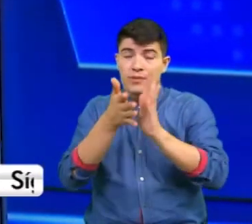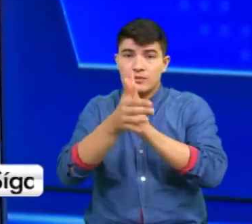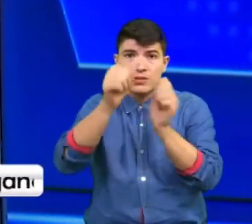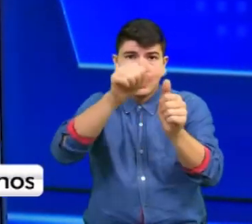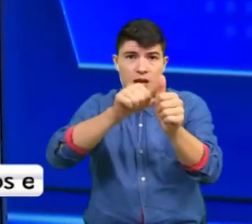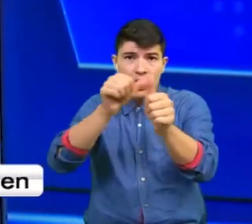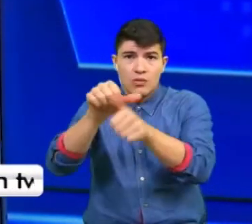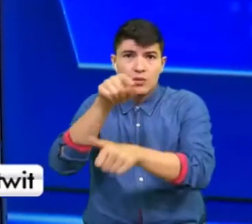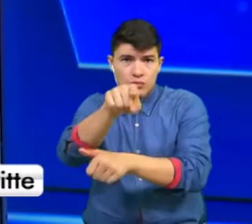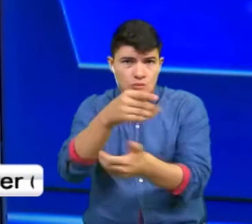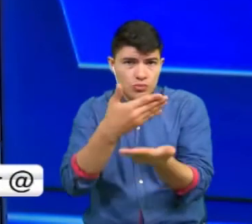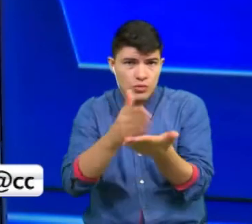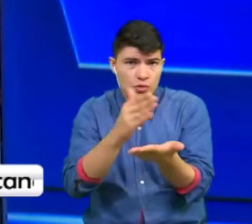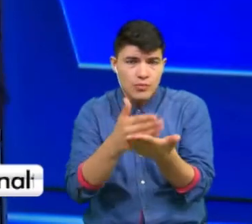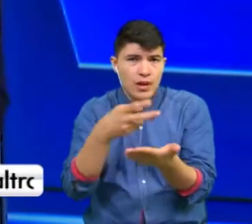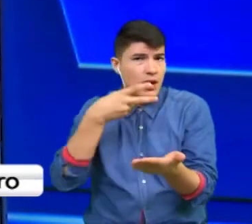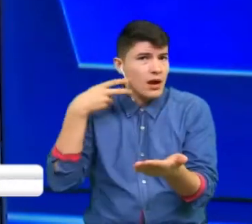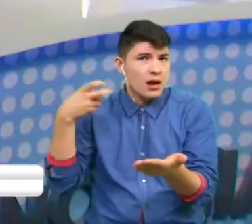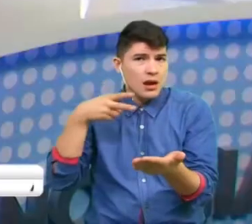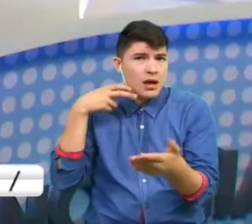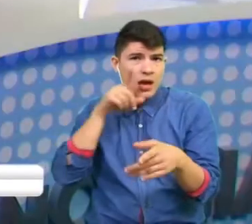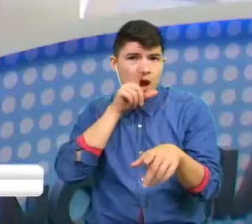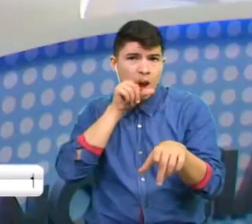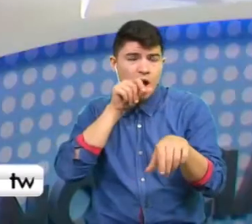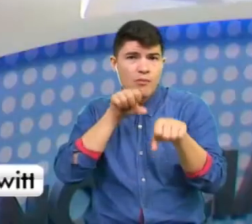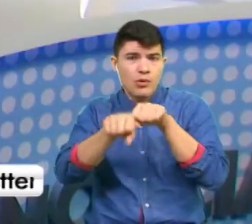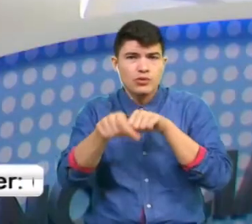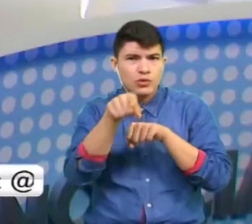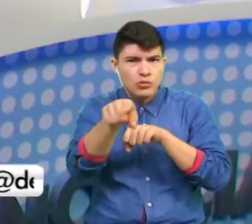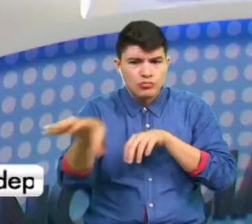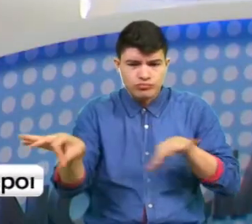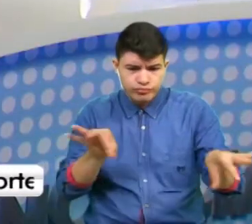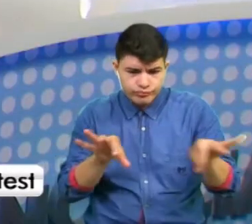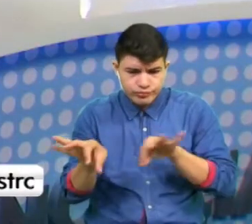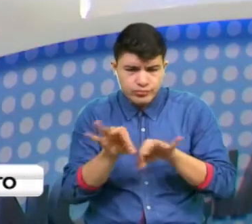los consumidores de carnes y pollo para que escojan